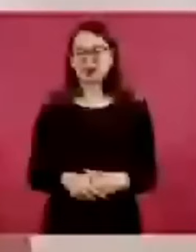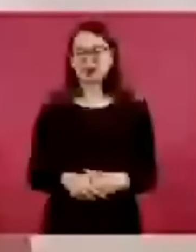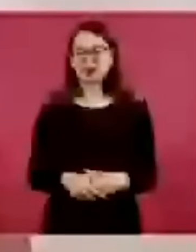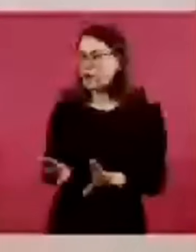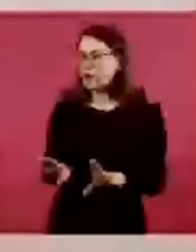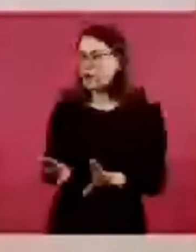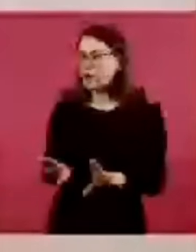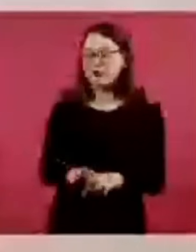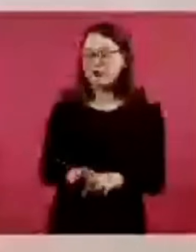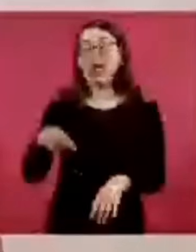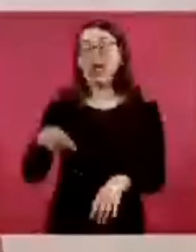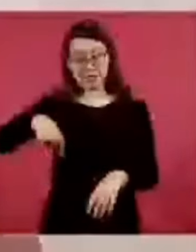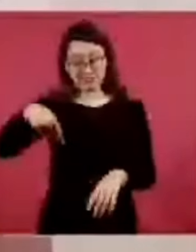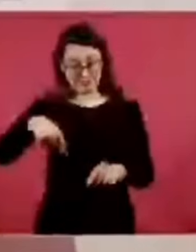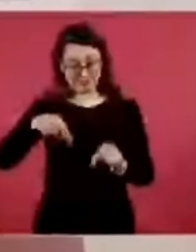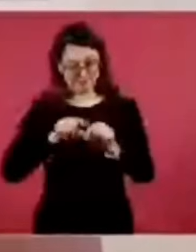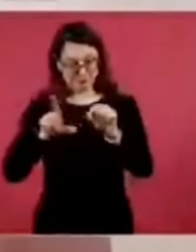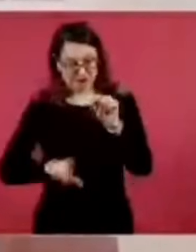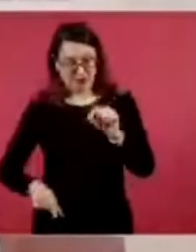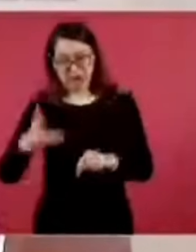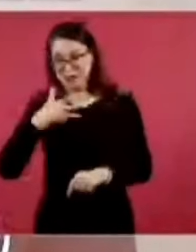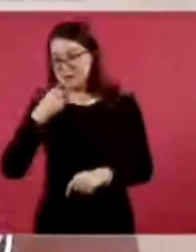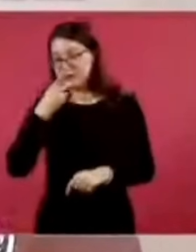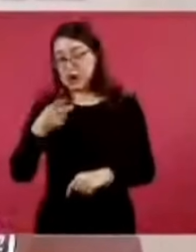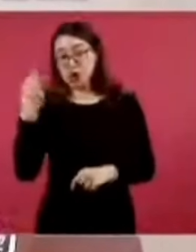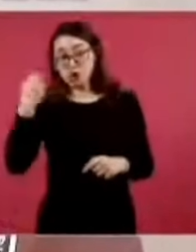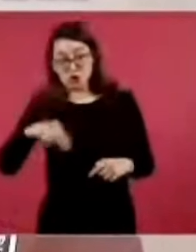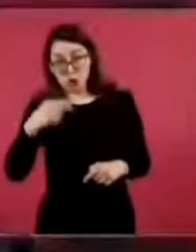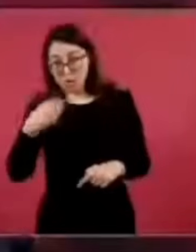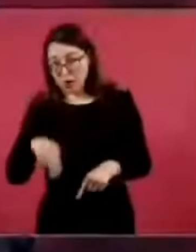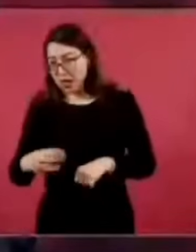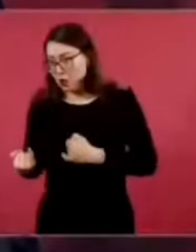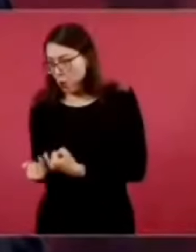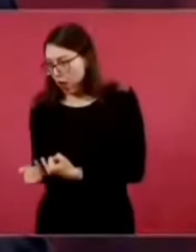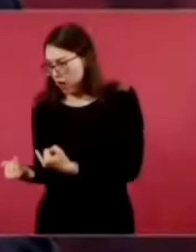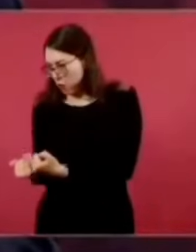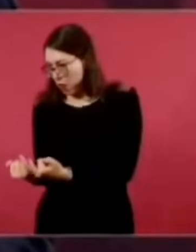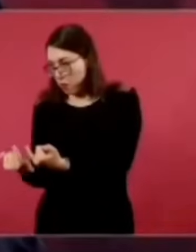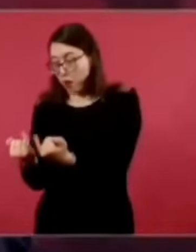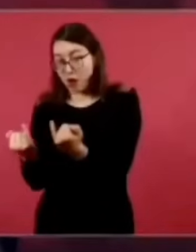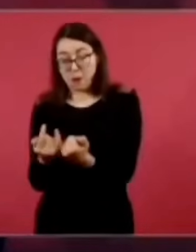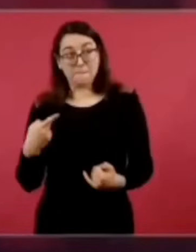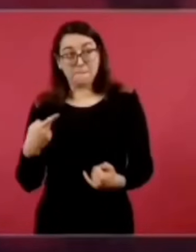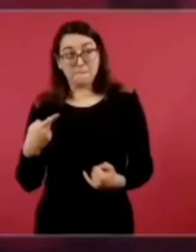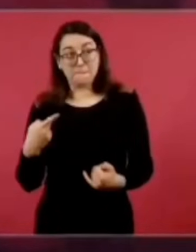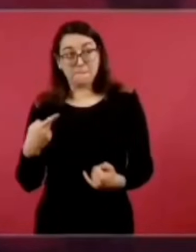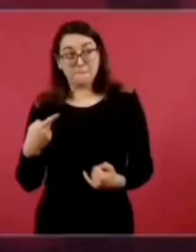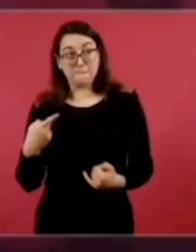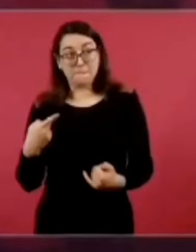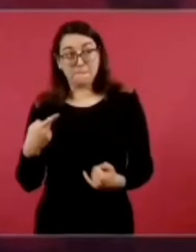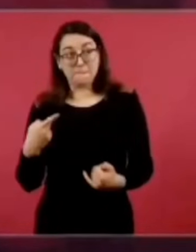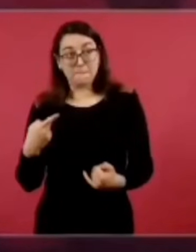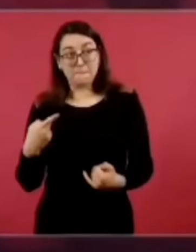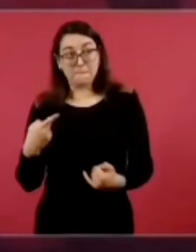habrán muchos Abranes, pero como habrán, no habrán.